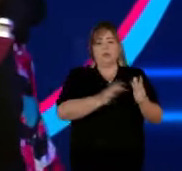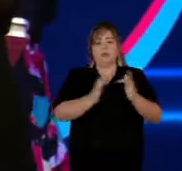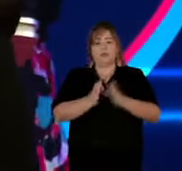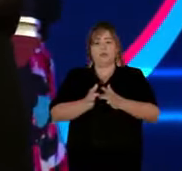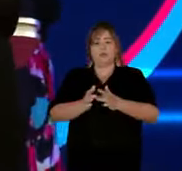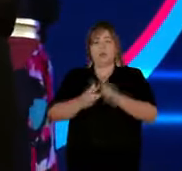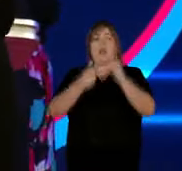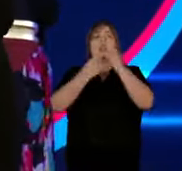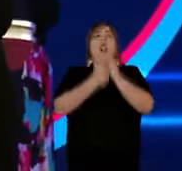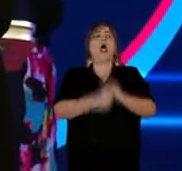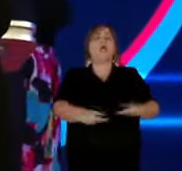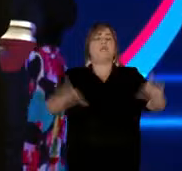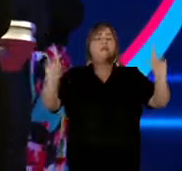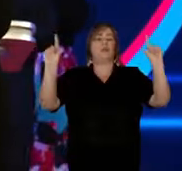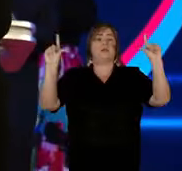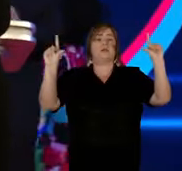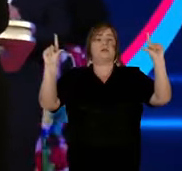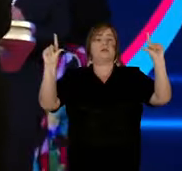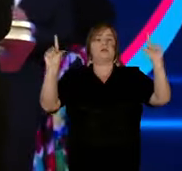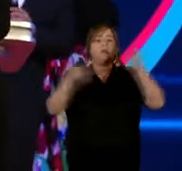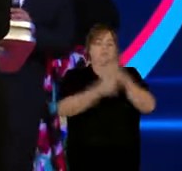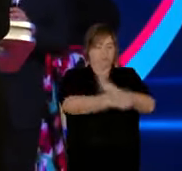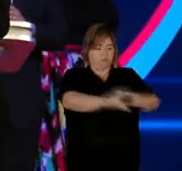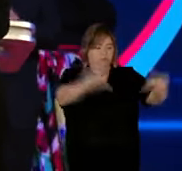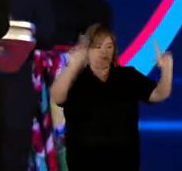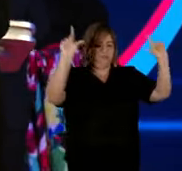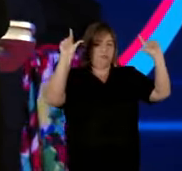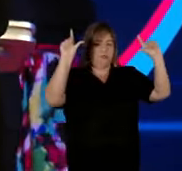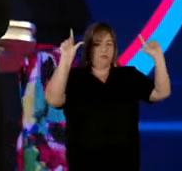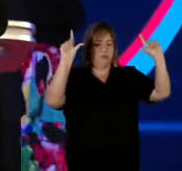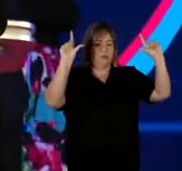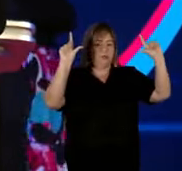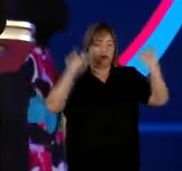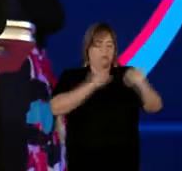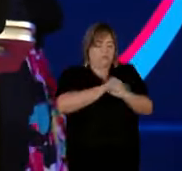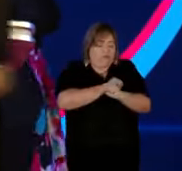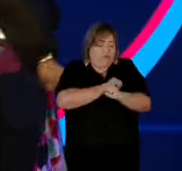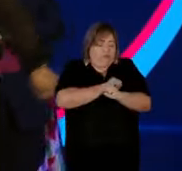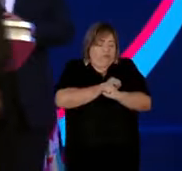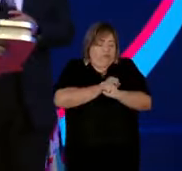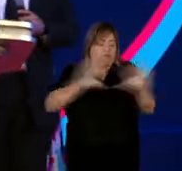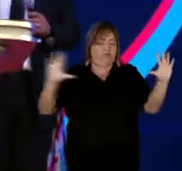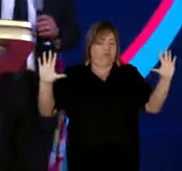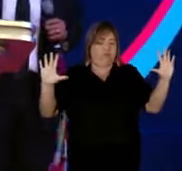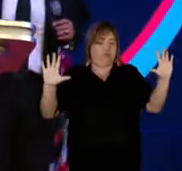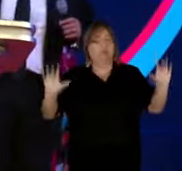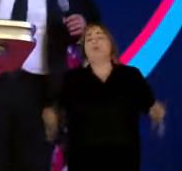Hay liberación, hay liberación, hay liberación. Se están rompiendo.